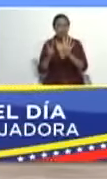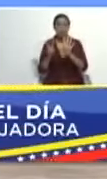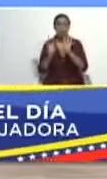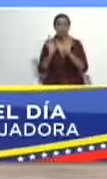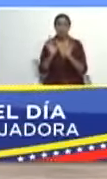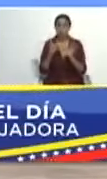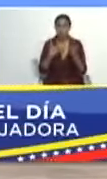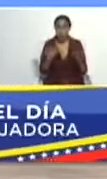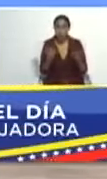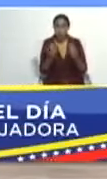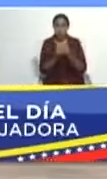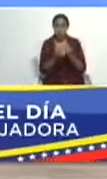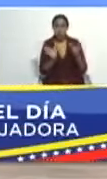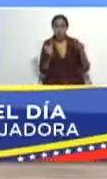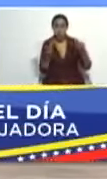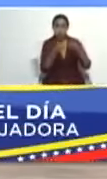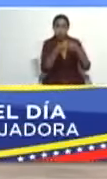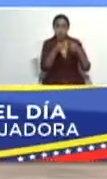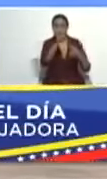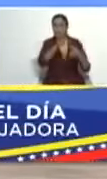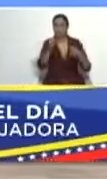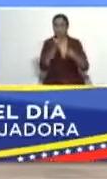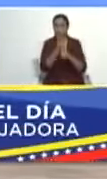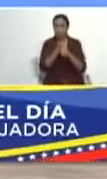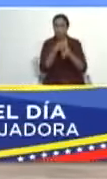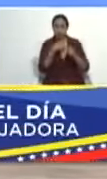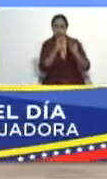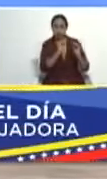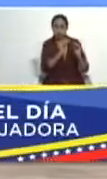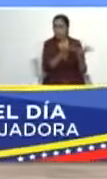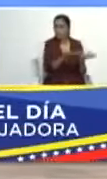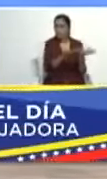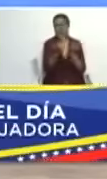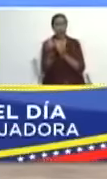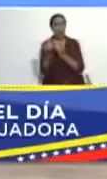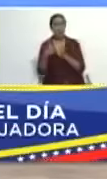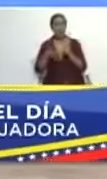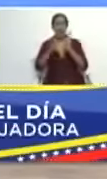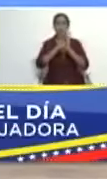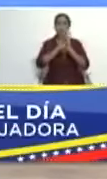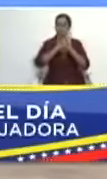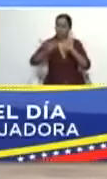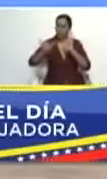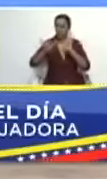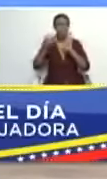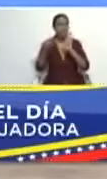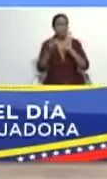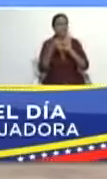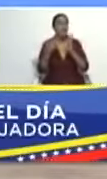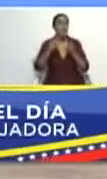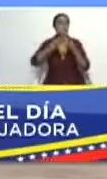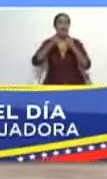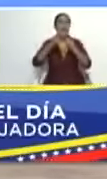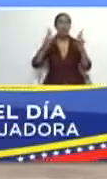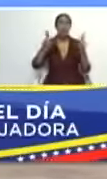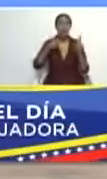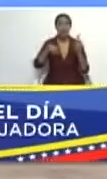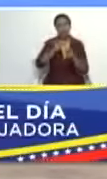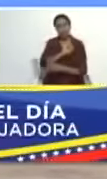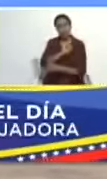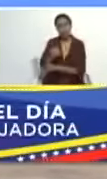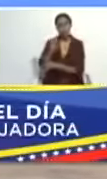clase obrera convoqué a la Asamblea Nacional Constituyente para restituir la paz, para derrotar el golpe de